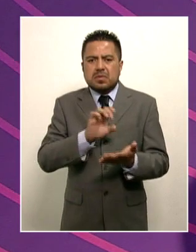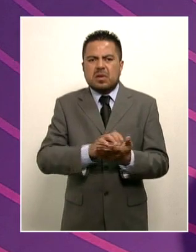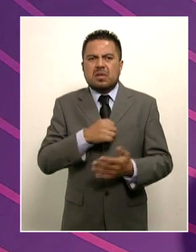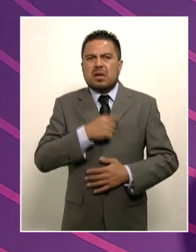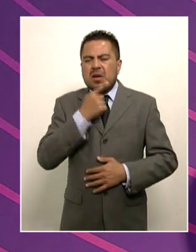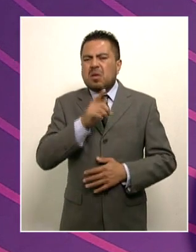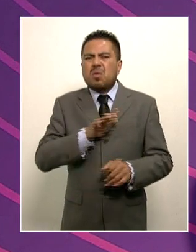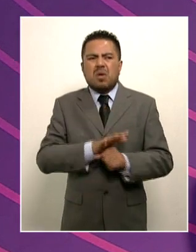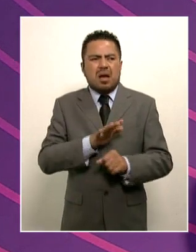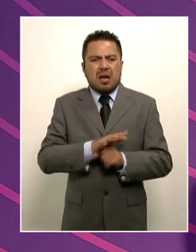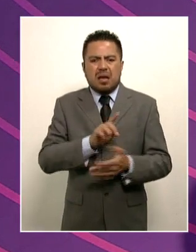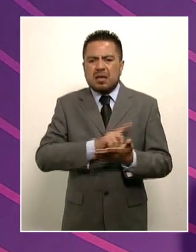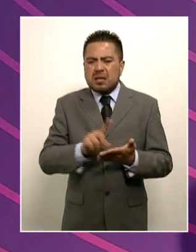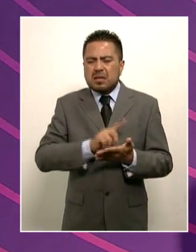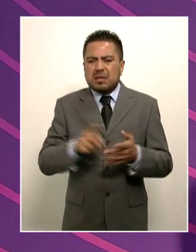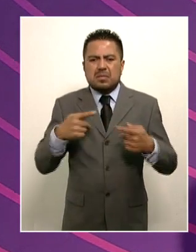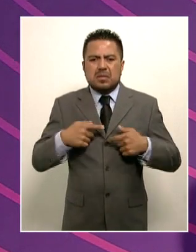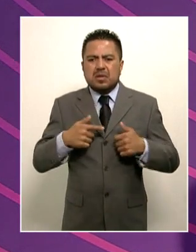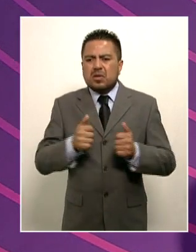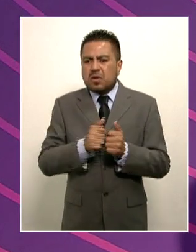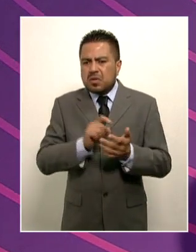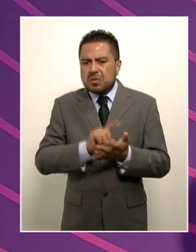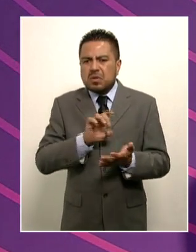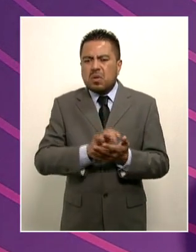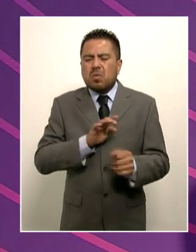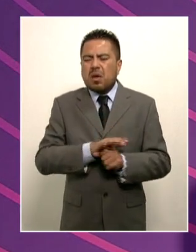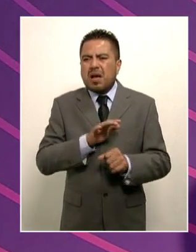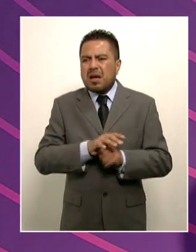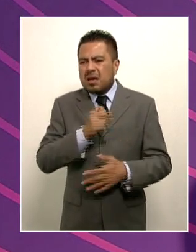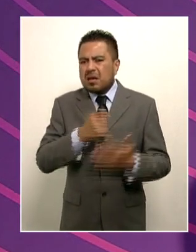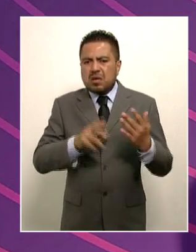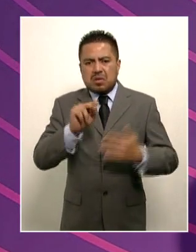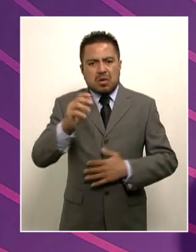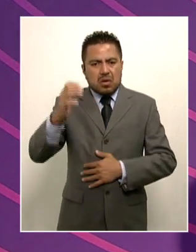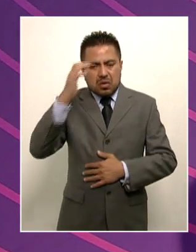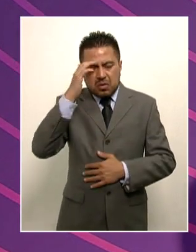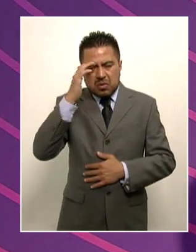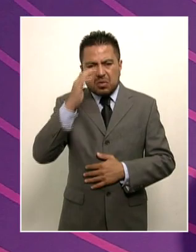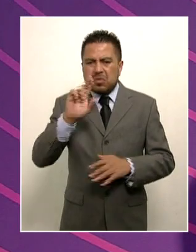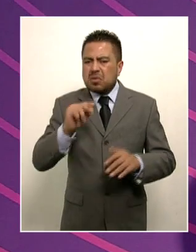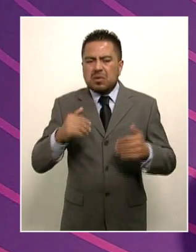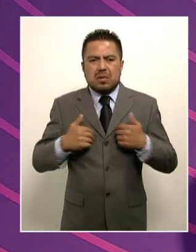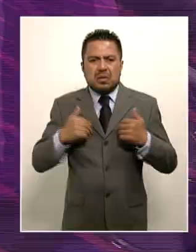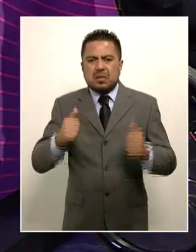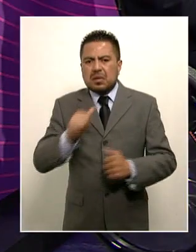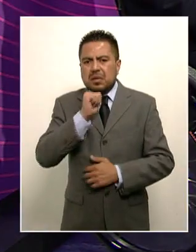¿cuáles derechos? ¿Cuáles derechos son de las personas con discapacidad? No los conozco, no los entiendo.